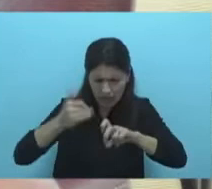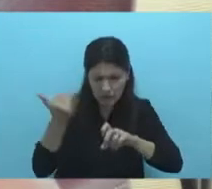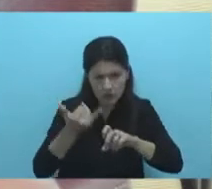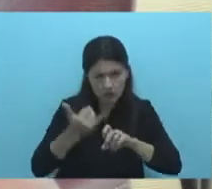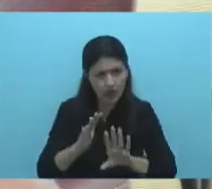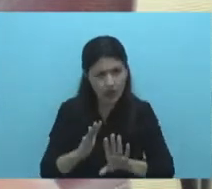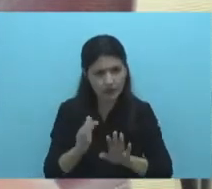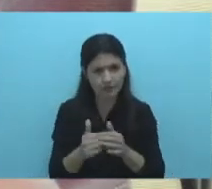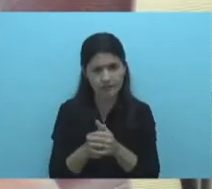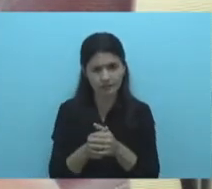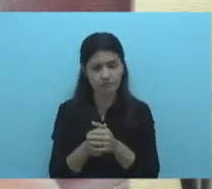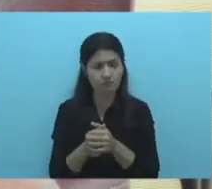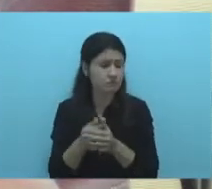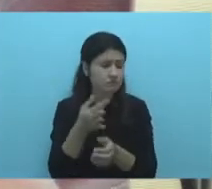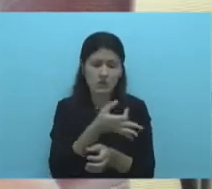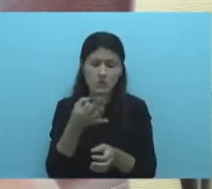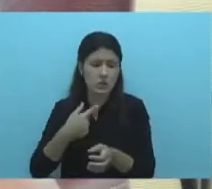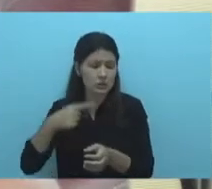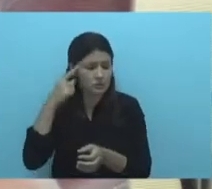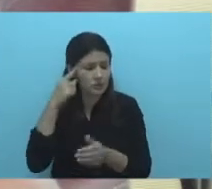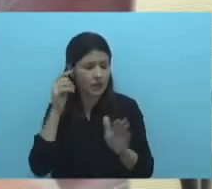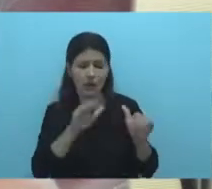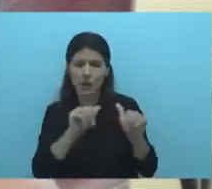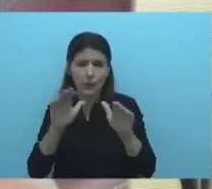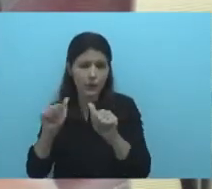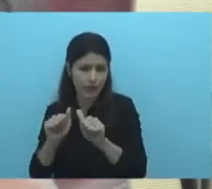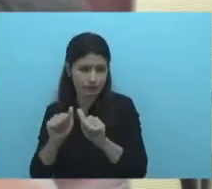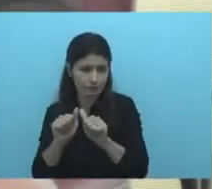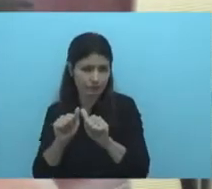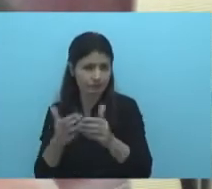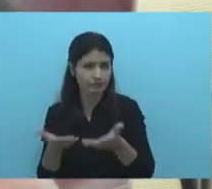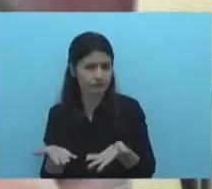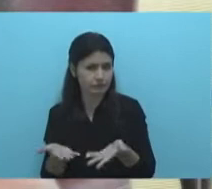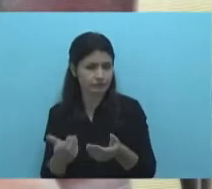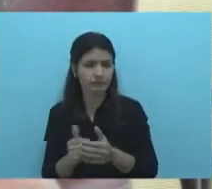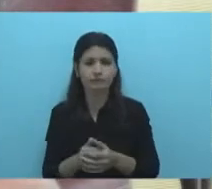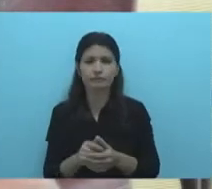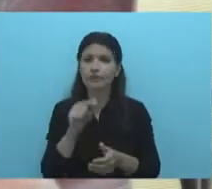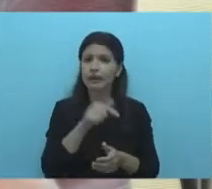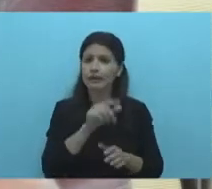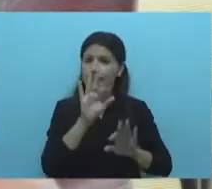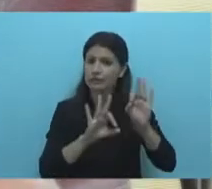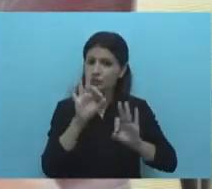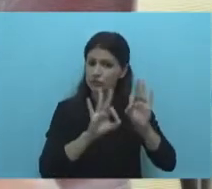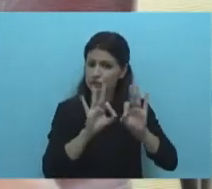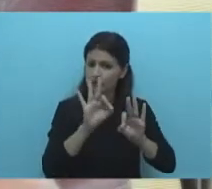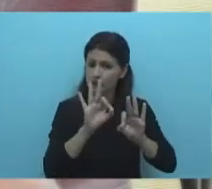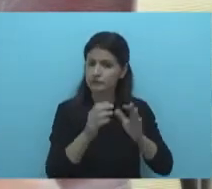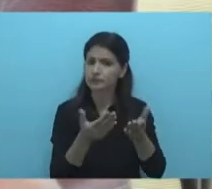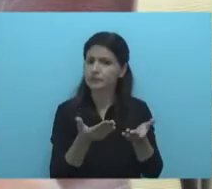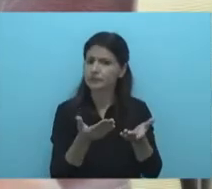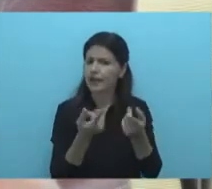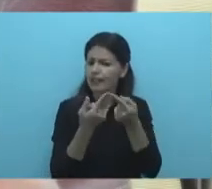sentido, iba con lo que nosotros proponíamos. Pero el proyecto que se le busca dar sanción hoy tiene